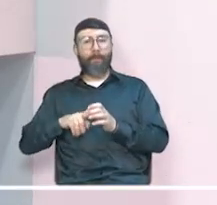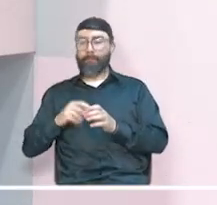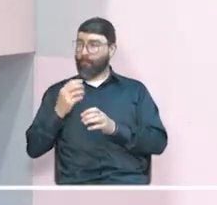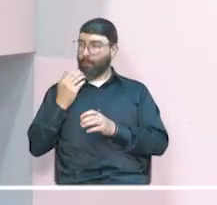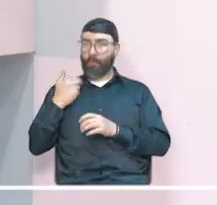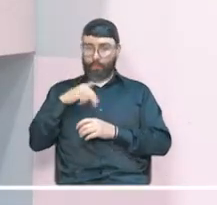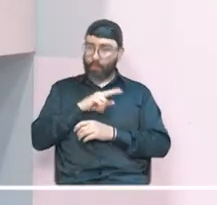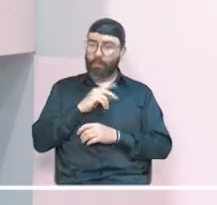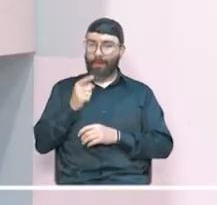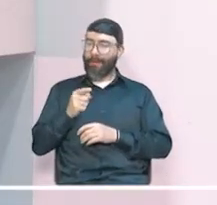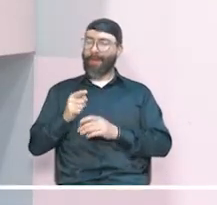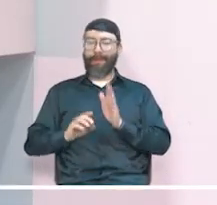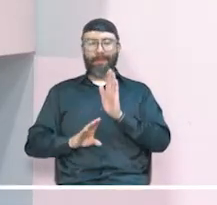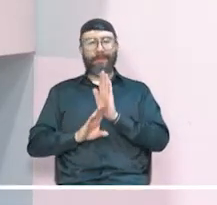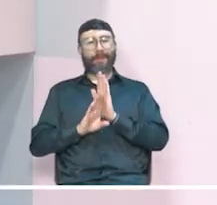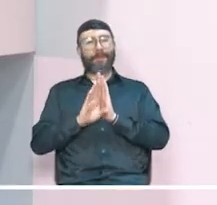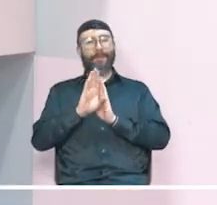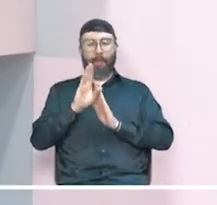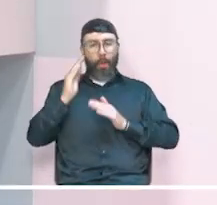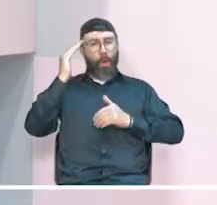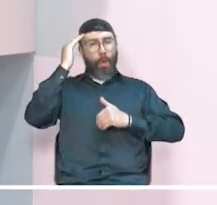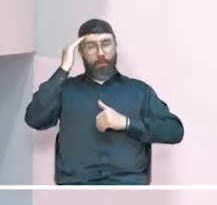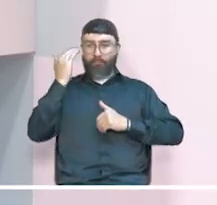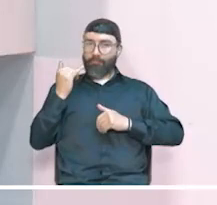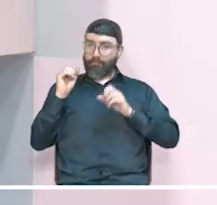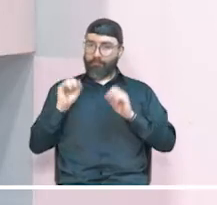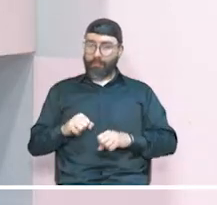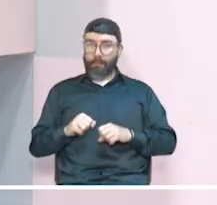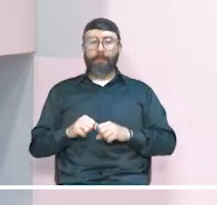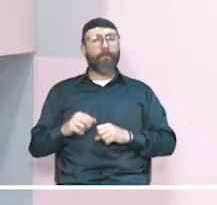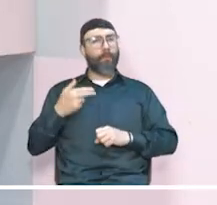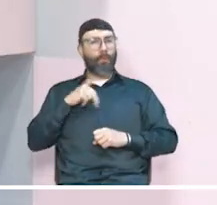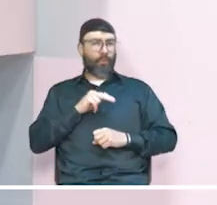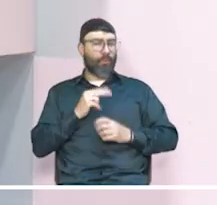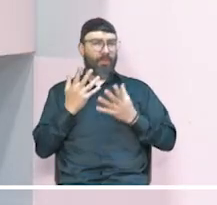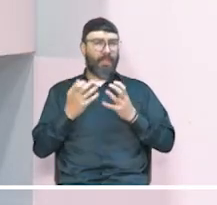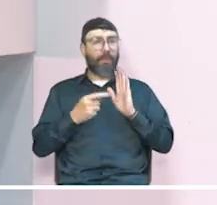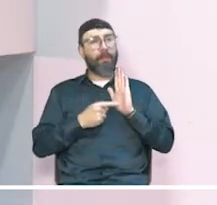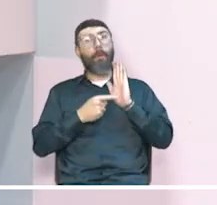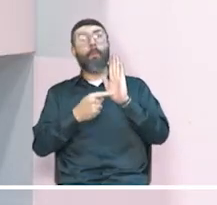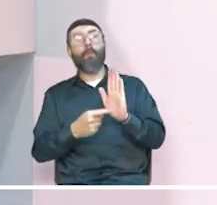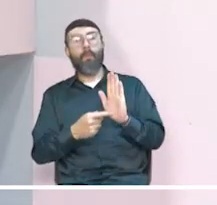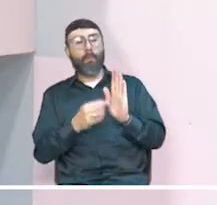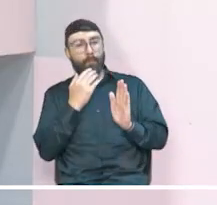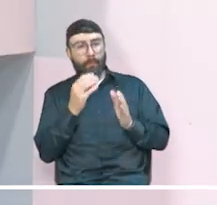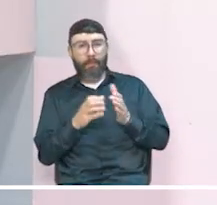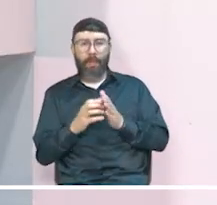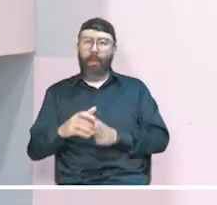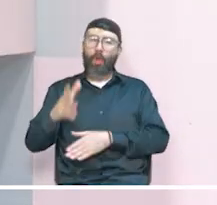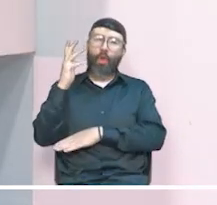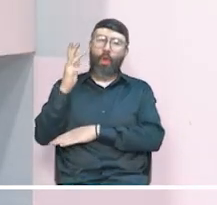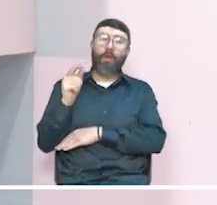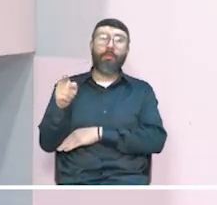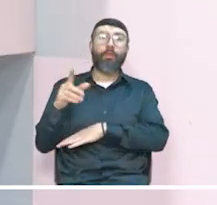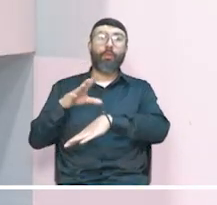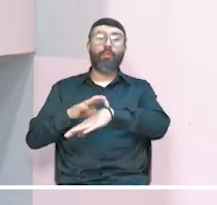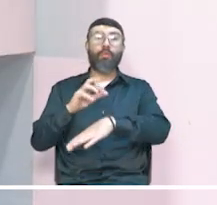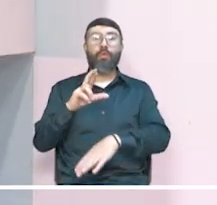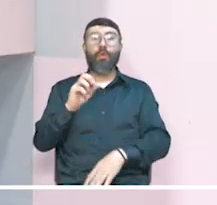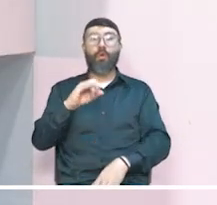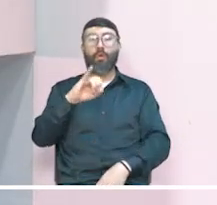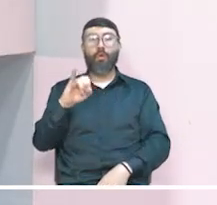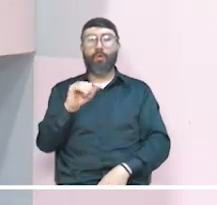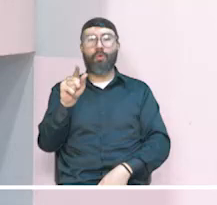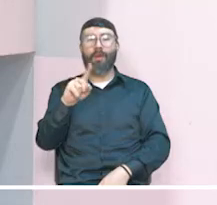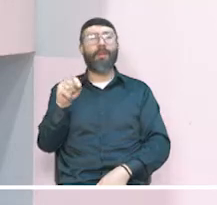ese nivel de trascendencia, a ese nivel de conciencia. Bueno, en este momento queremos mostrarles las imágenes de la conferencia que va a dar el doctor Rojas en Bogotá, en el Hotel